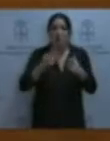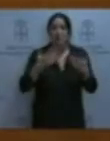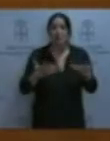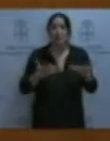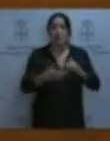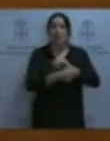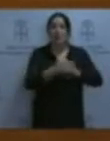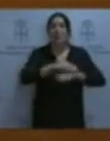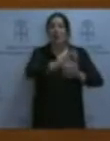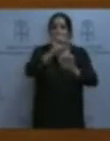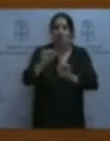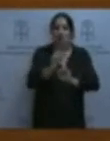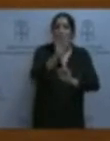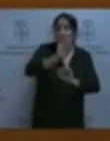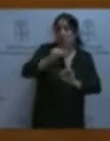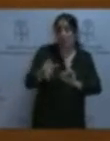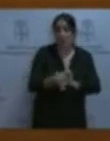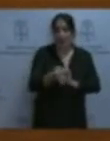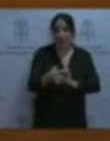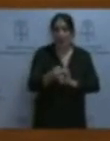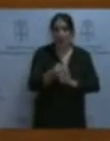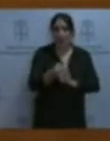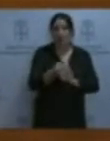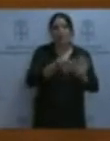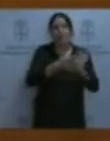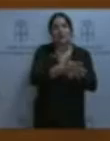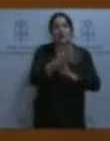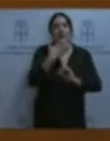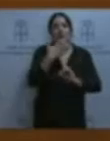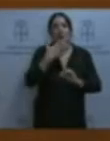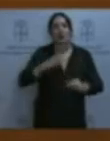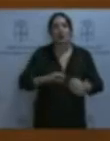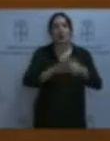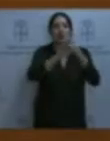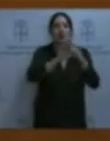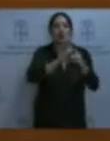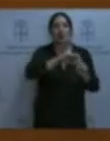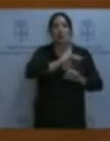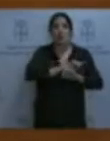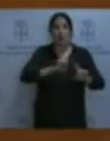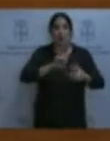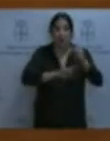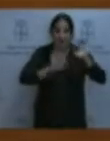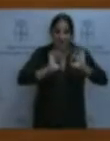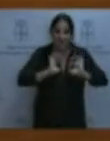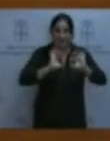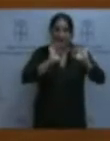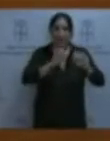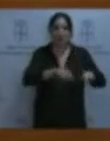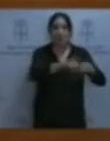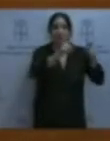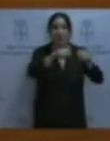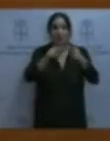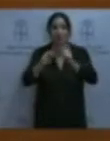mecanismos de protección, tanto positiva como negativa, es decir, por ejemplo, respecto a la prohibición explícita de destrucción de ciertos bienes, en el caso del